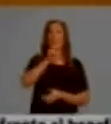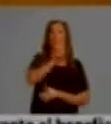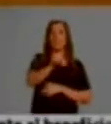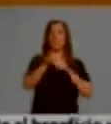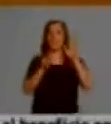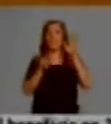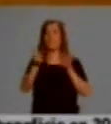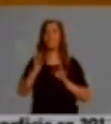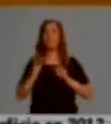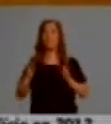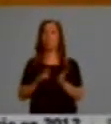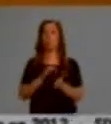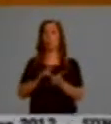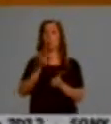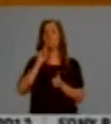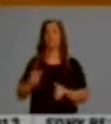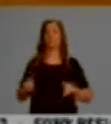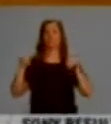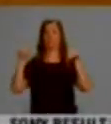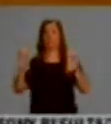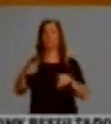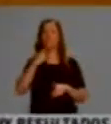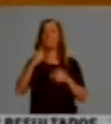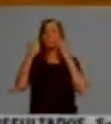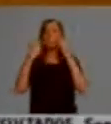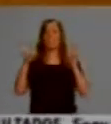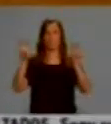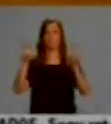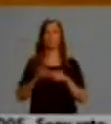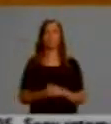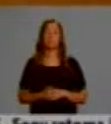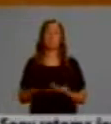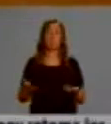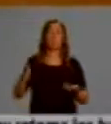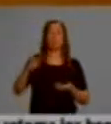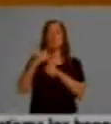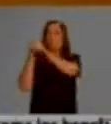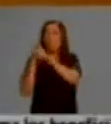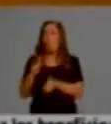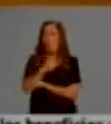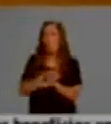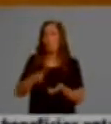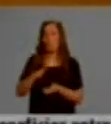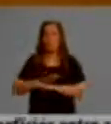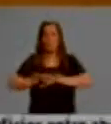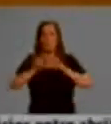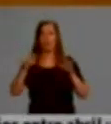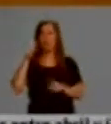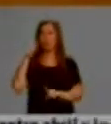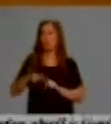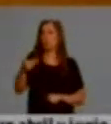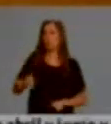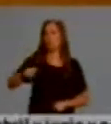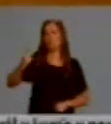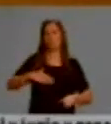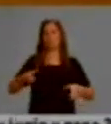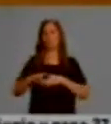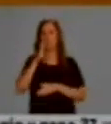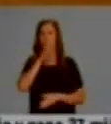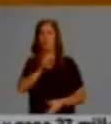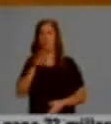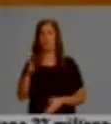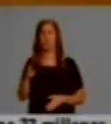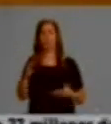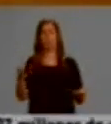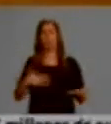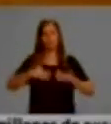de su programa electoral, que dice literalmente que la lucha contra la corrupción es uno de los objetivos fundamentales del Partido Popular,